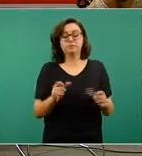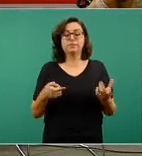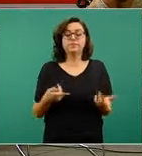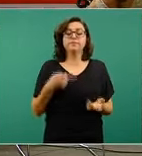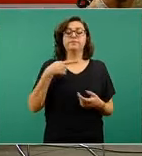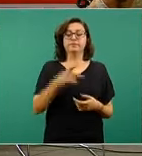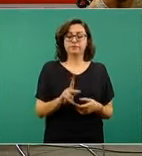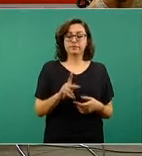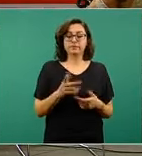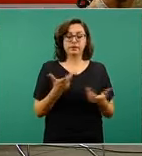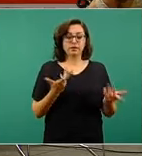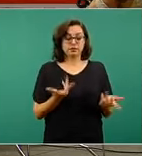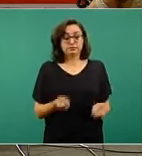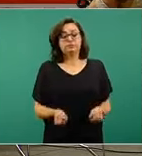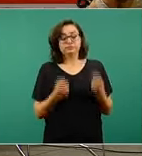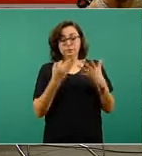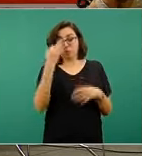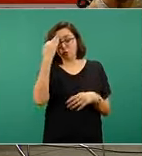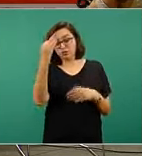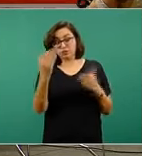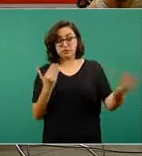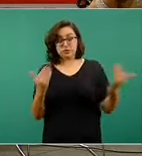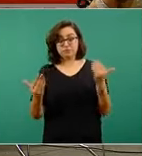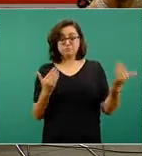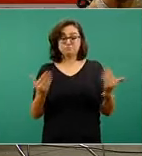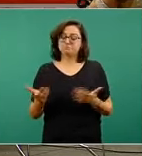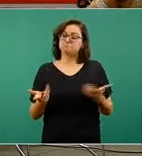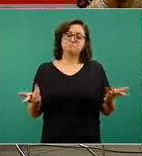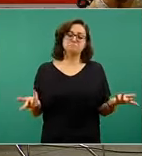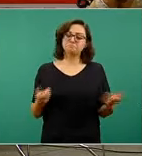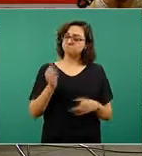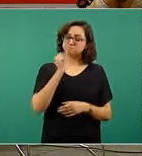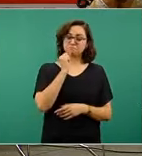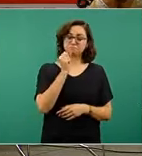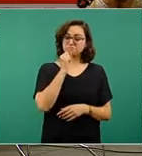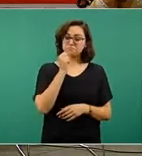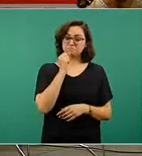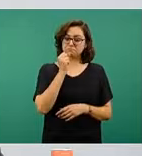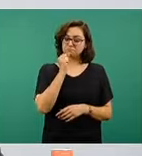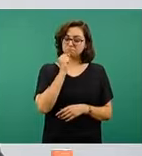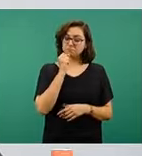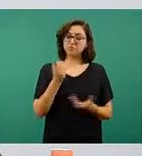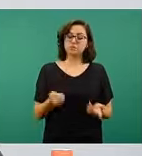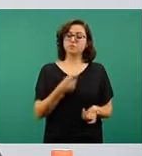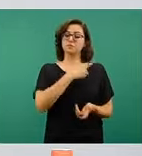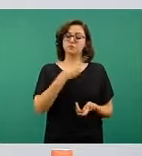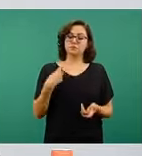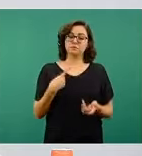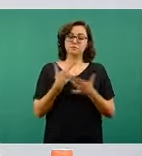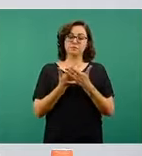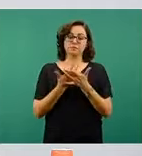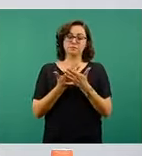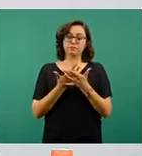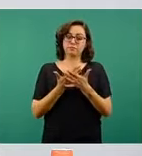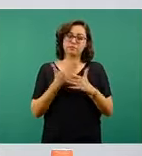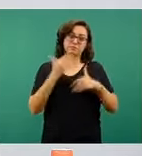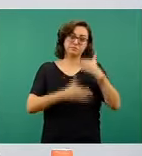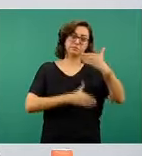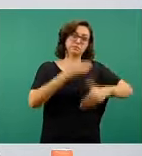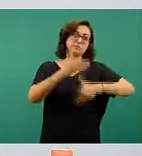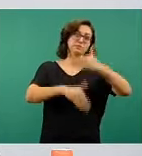medir el tiempo que dura la misma todavía requerirá de un seguimiento de varios meses hacia